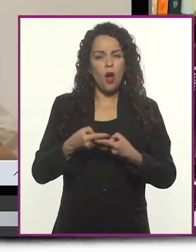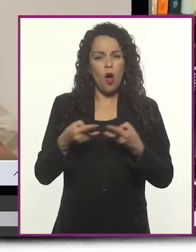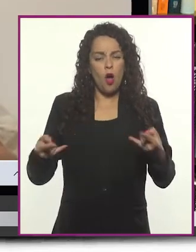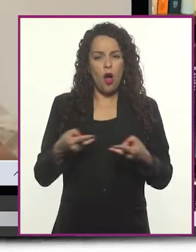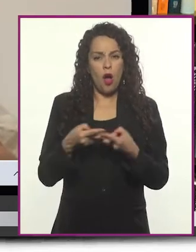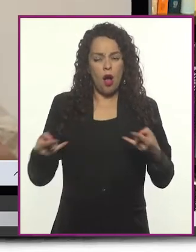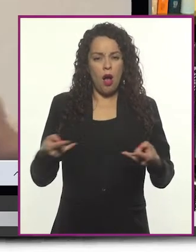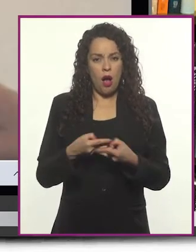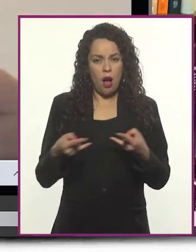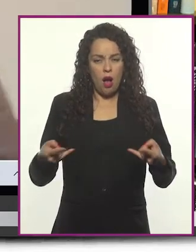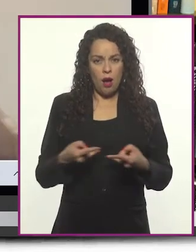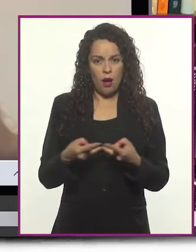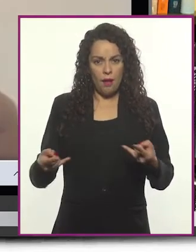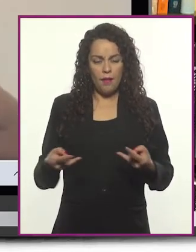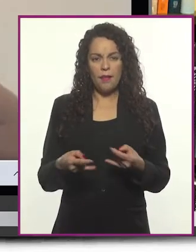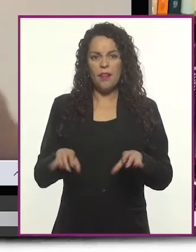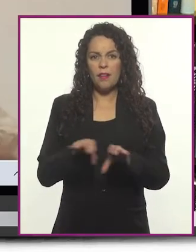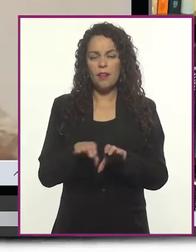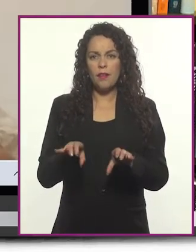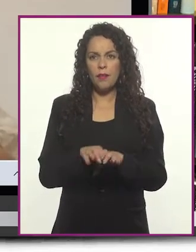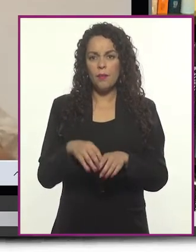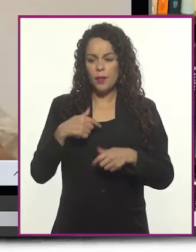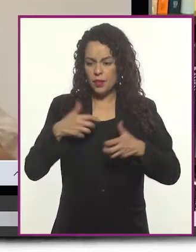trabajando a manera de